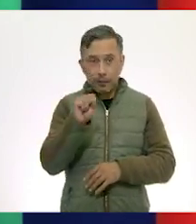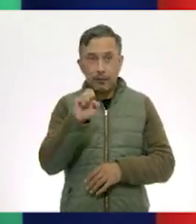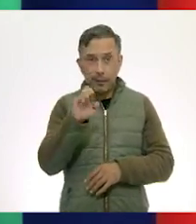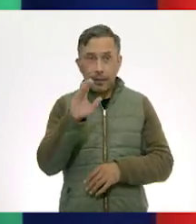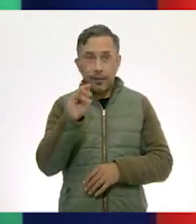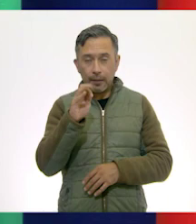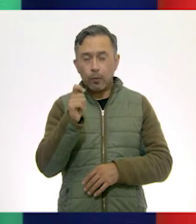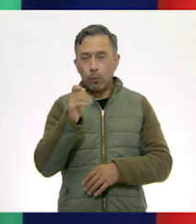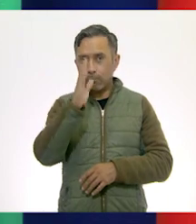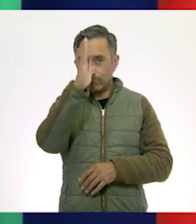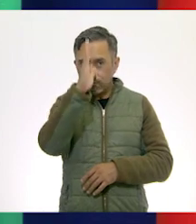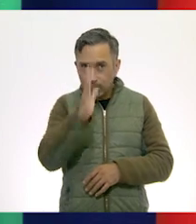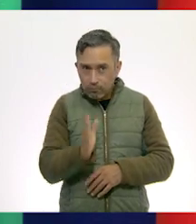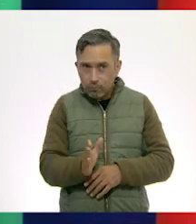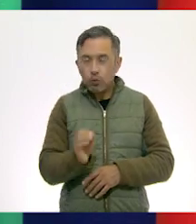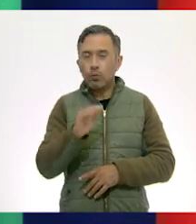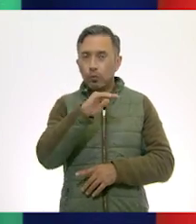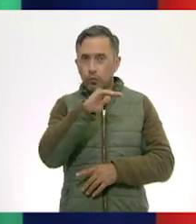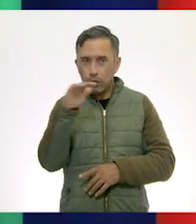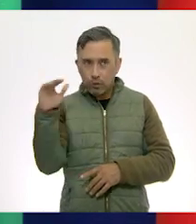sean perpendiculares u